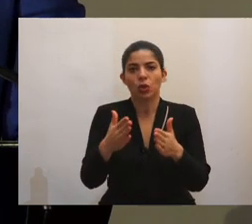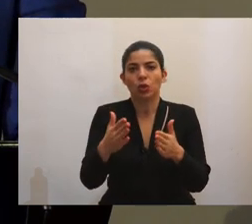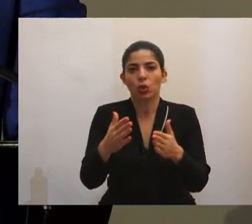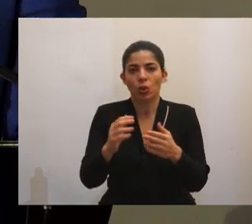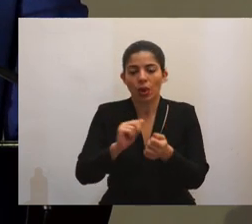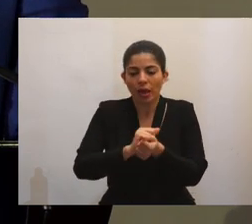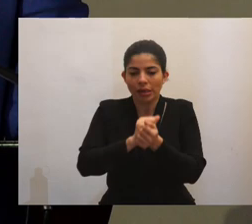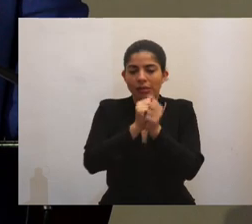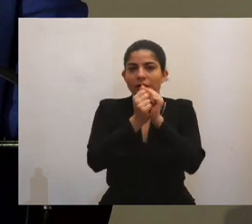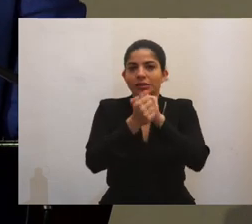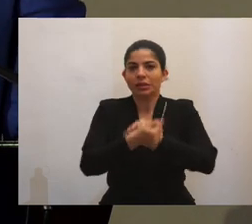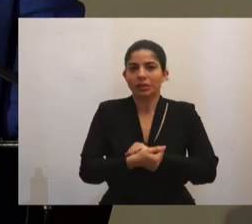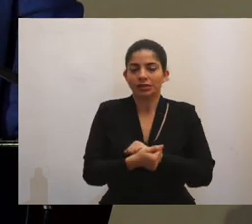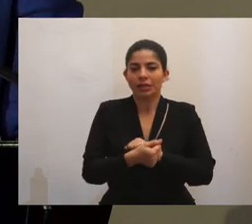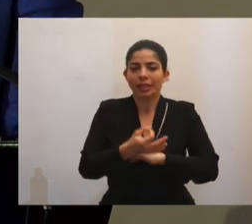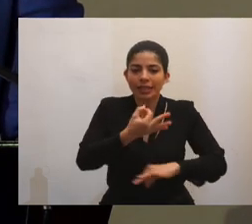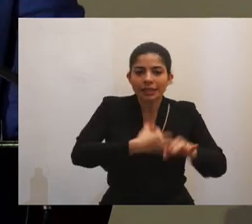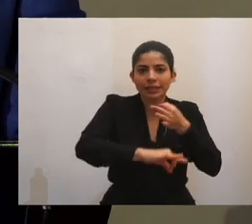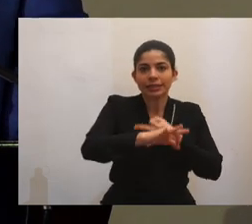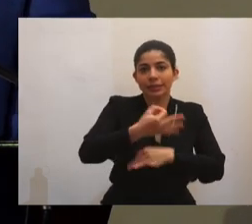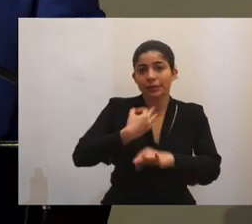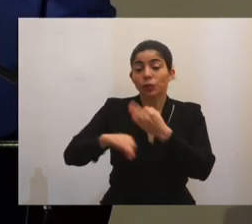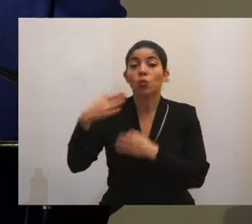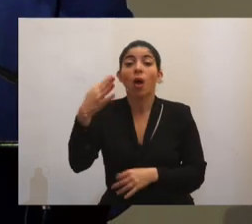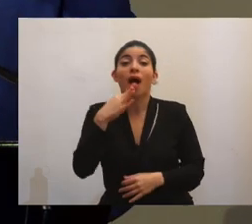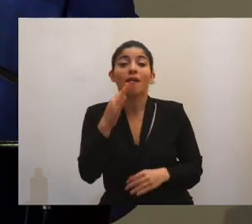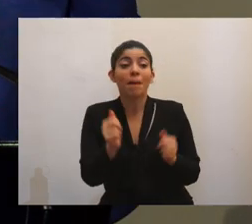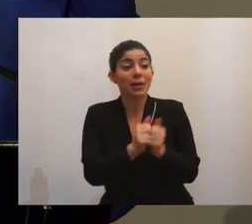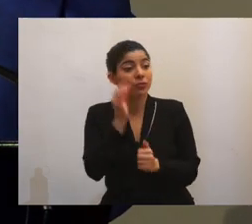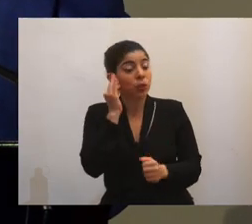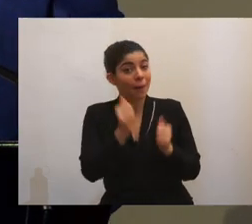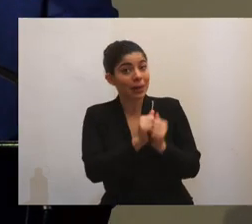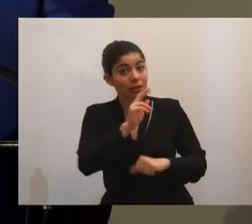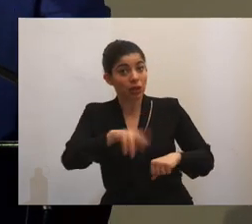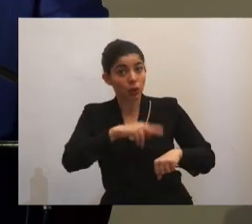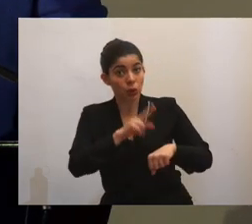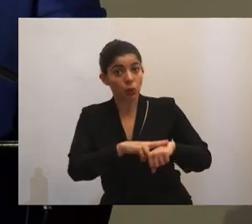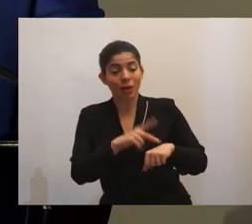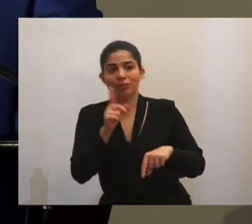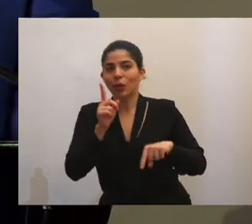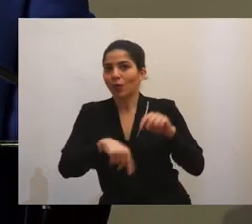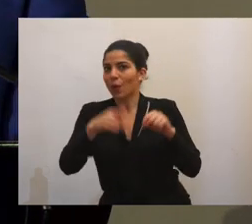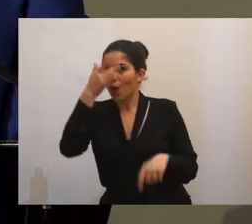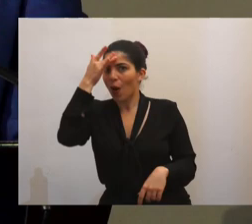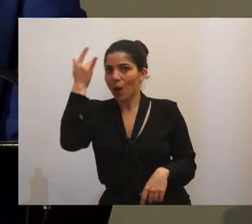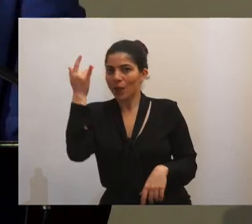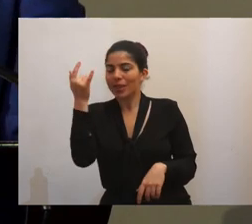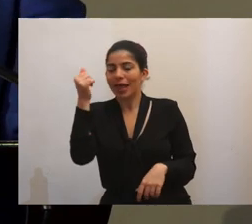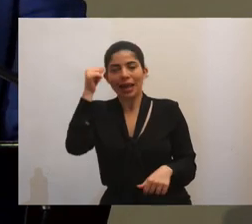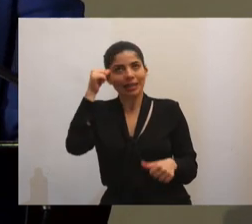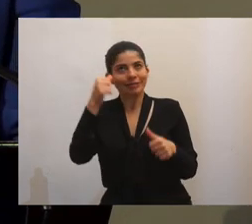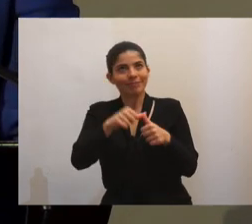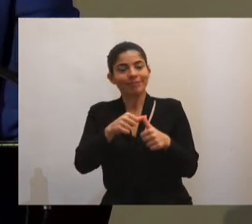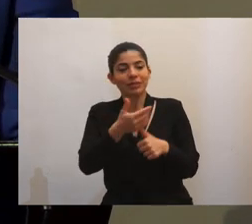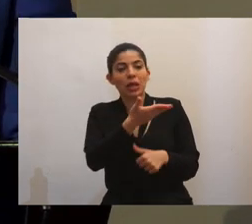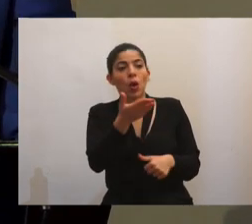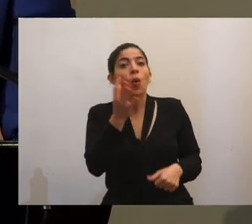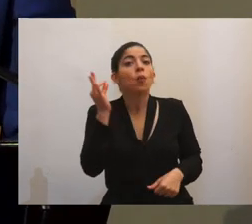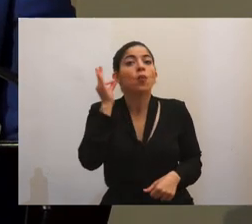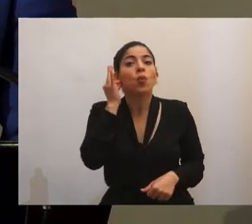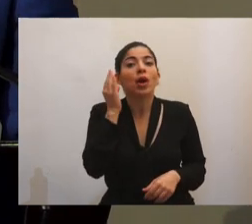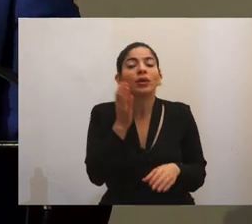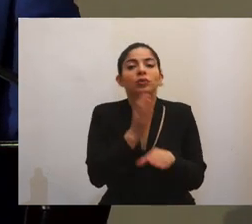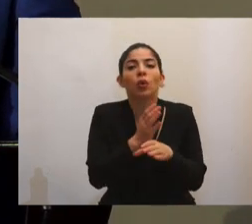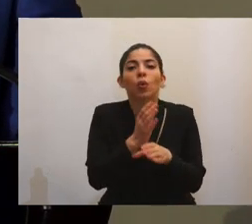regeneración y de restitución. Y cuando hablamos de más mujeres, más natura, no podemos dejar de tener presentes a las mujeres que